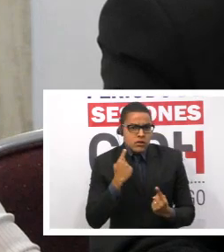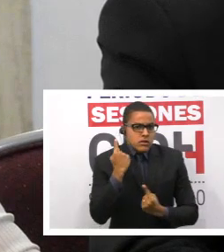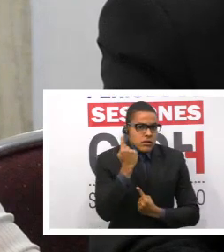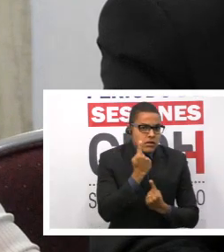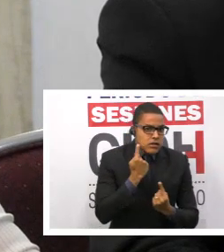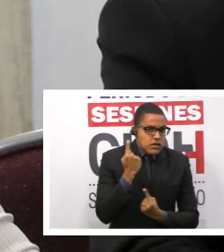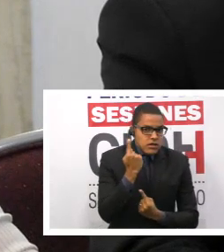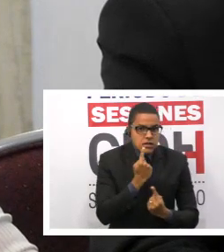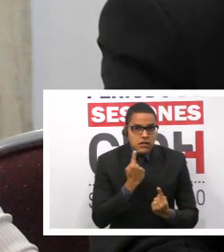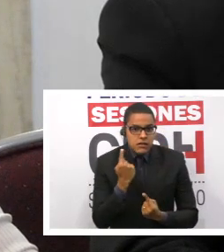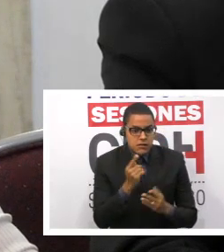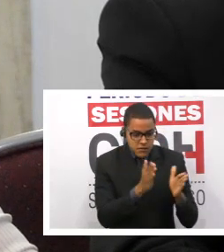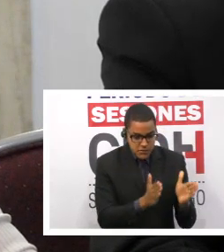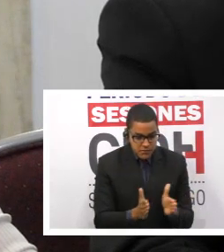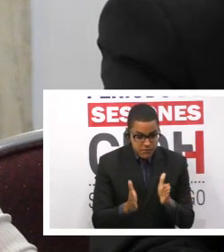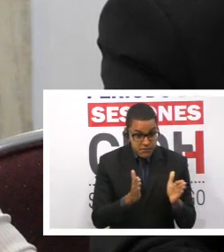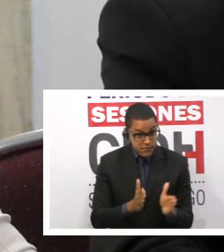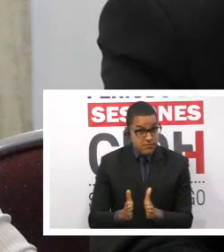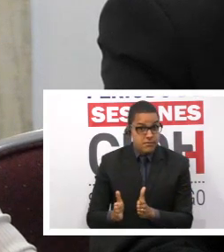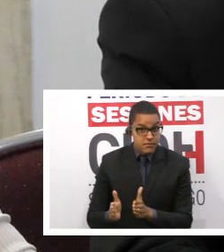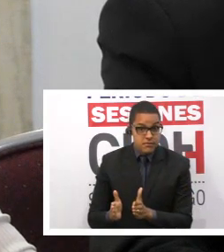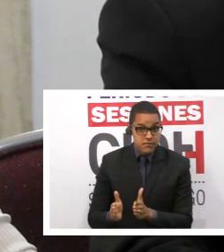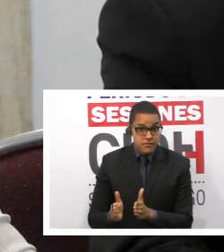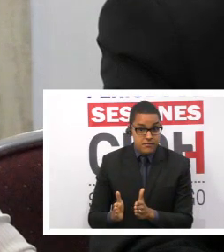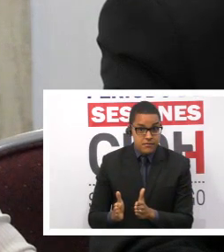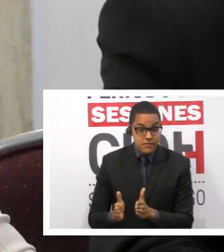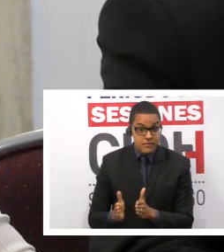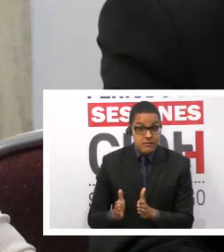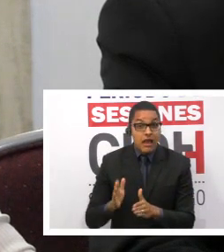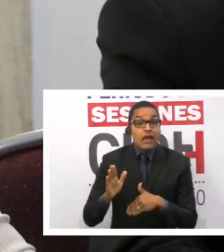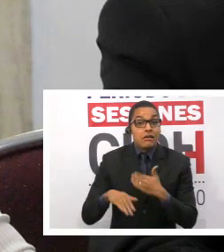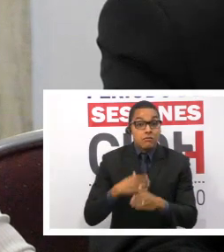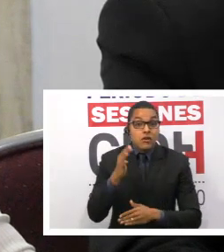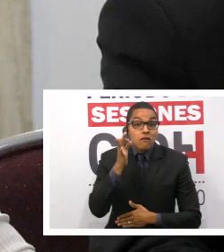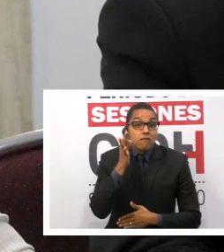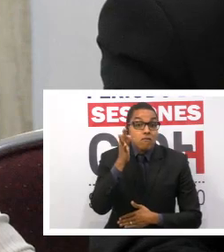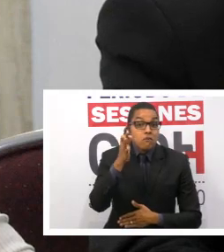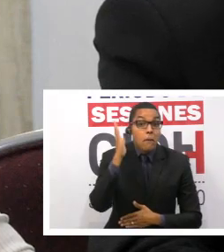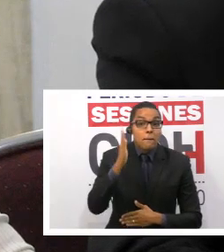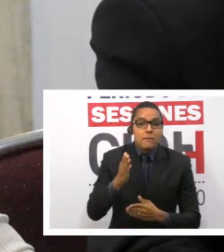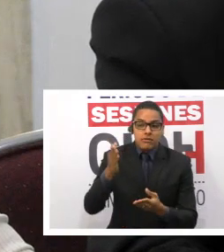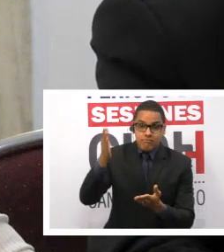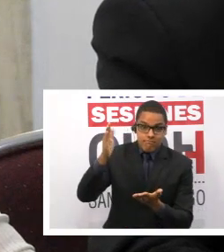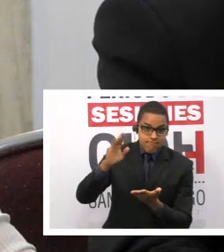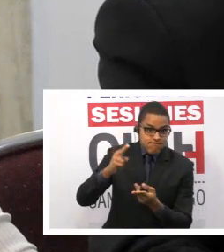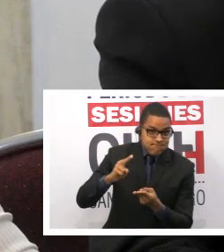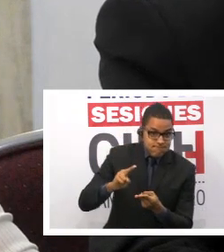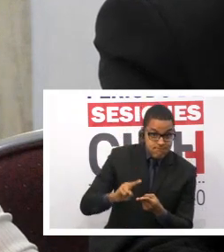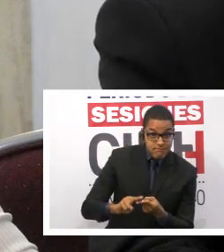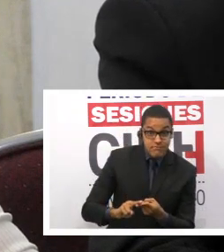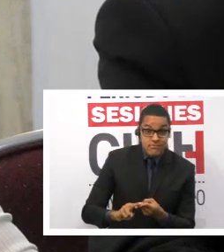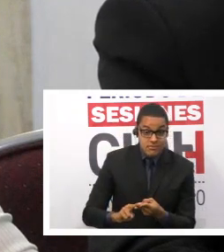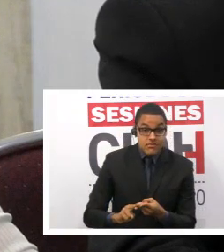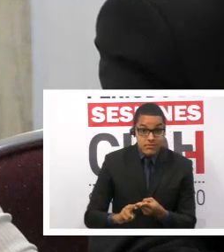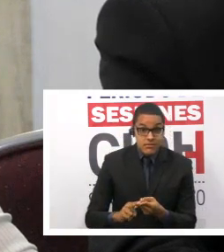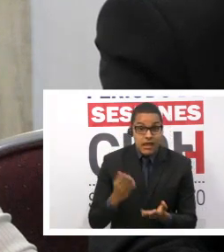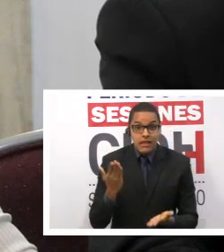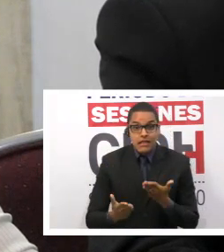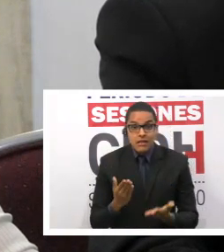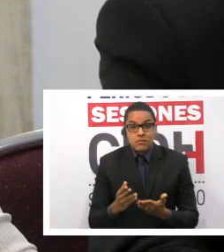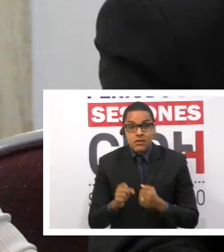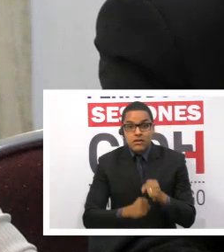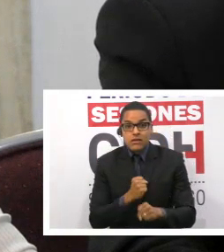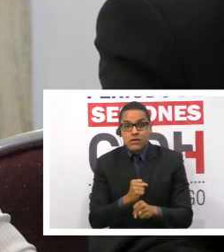primario caída de 20 para 12% del pib y entre 2016 y 2026 eso afectará principalmente